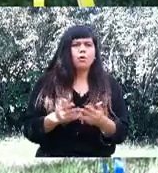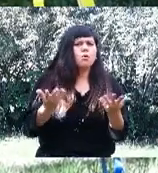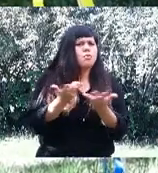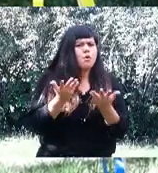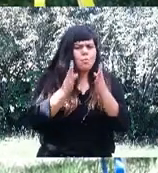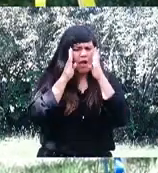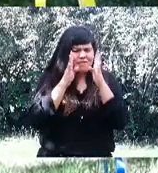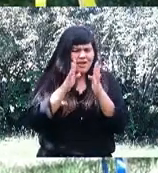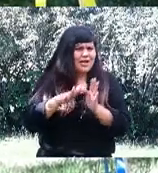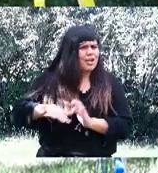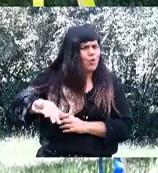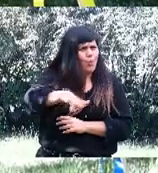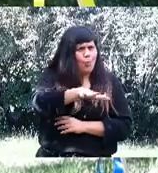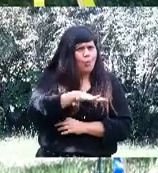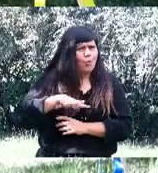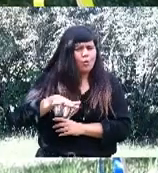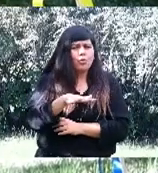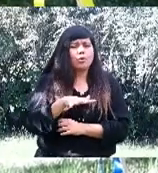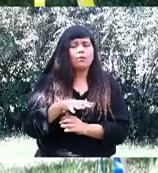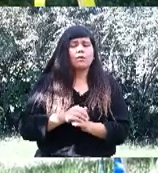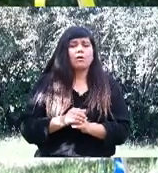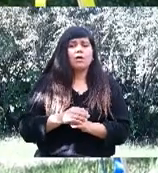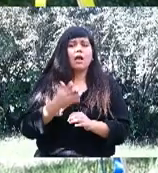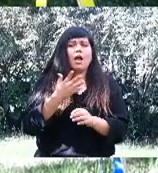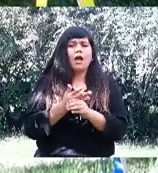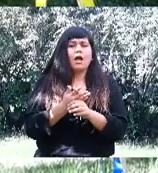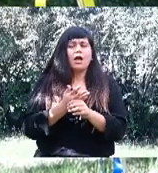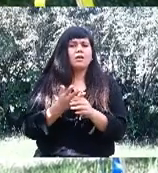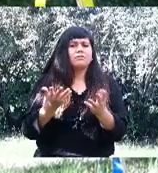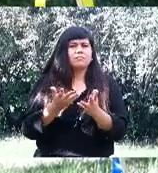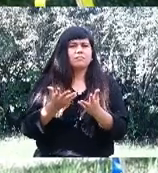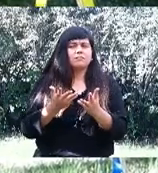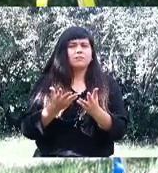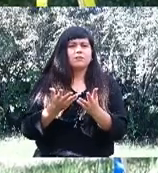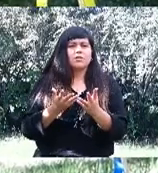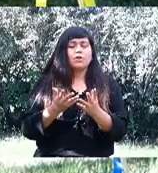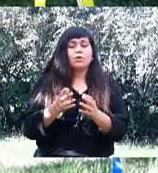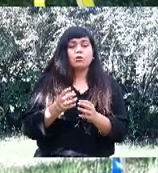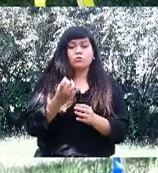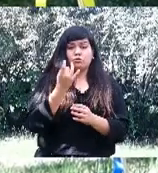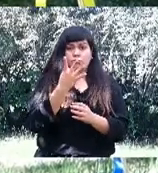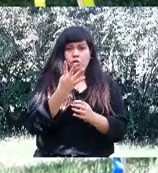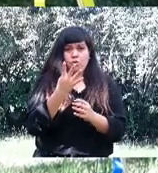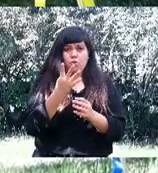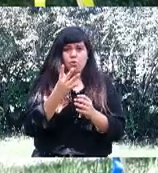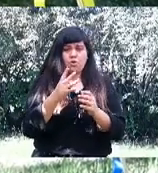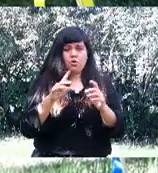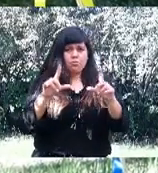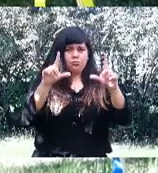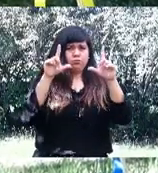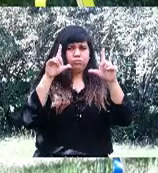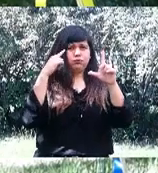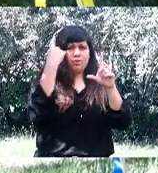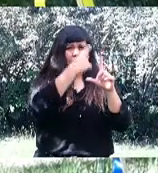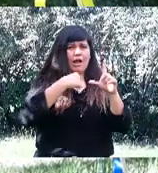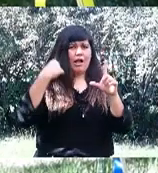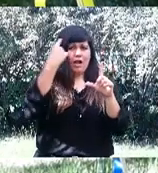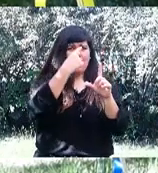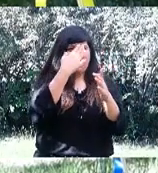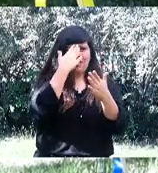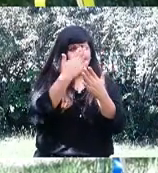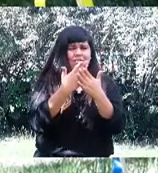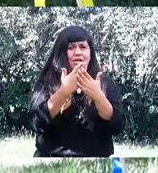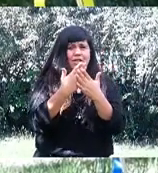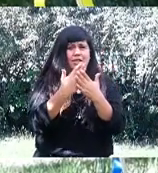abarcarlo todo el fondo Aquí hay una una Rem mirada en la que no solamente miramos de frente una cara de frente que nos ve con